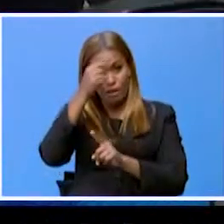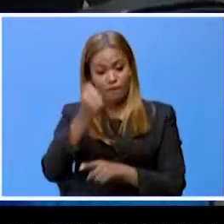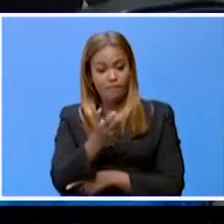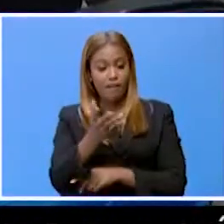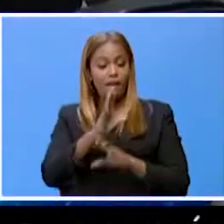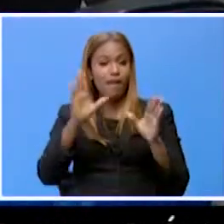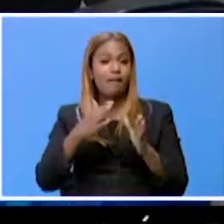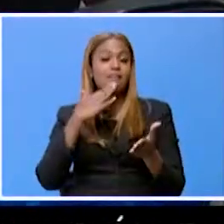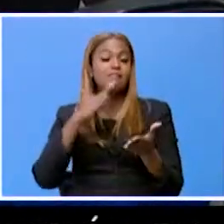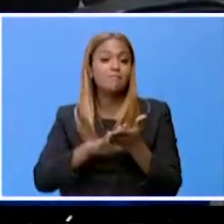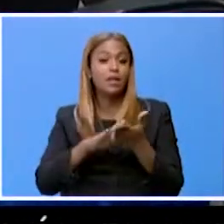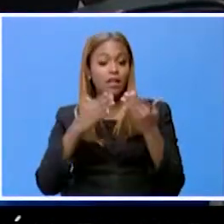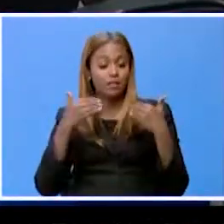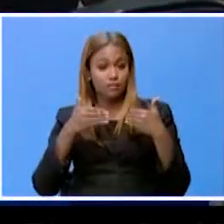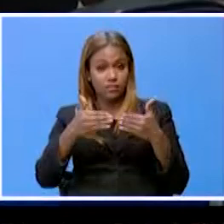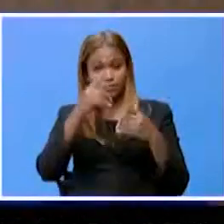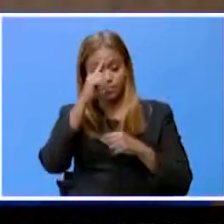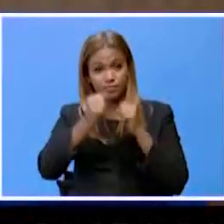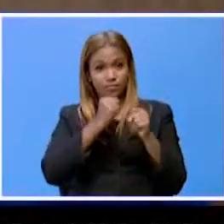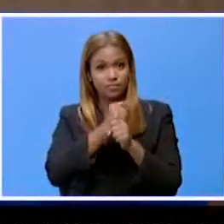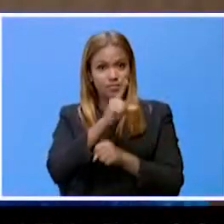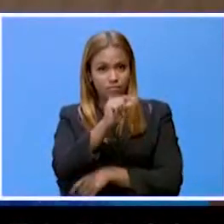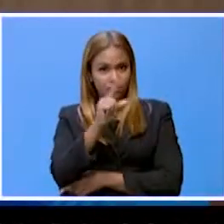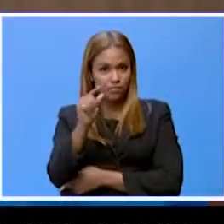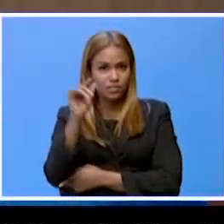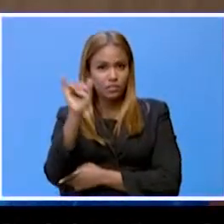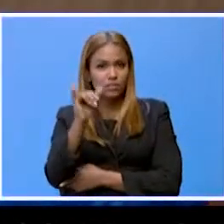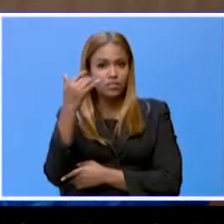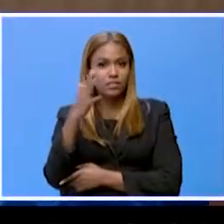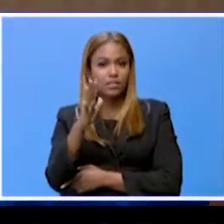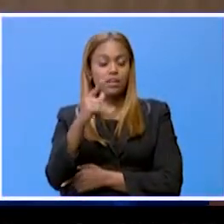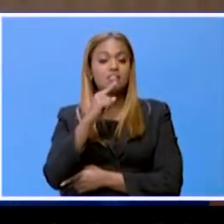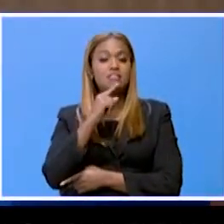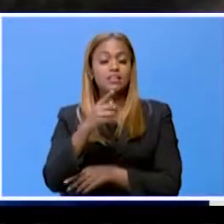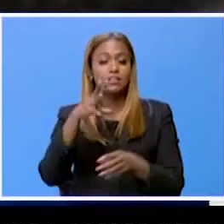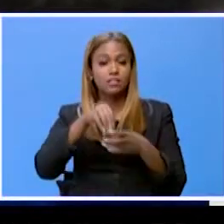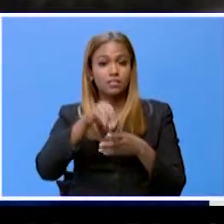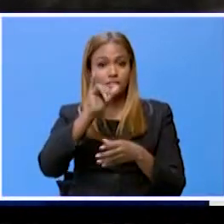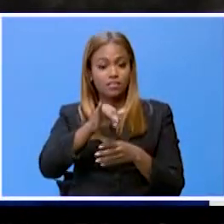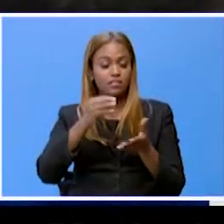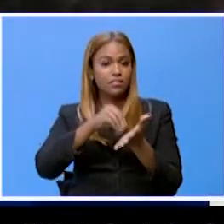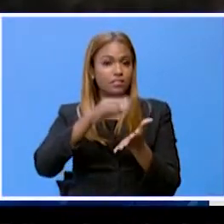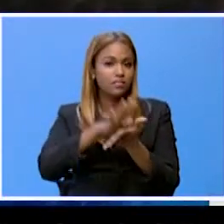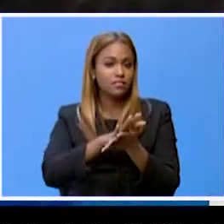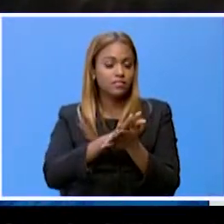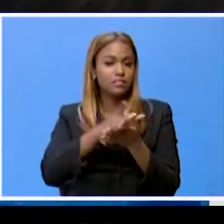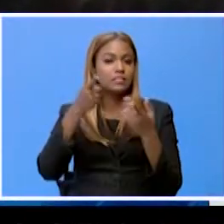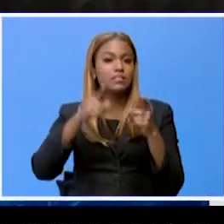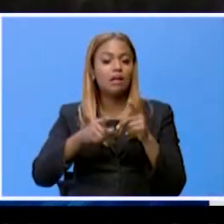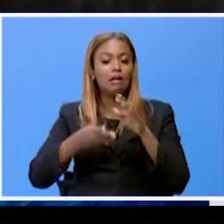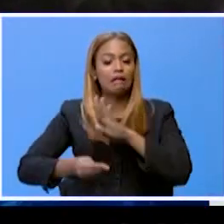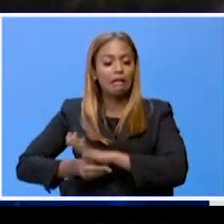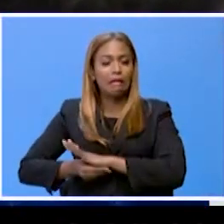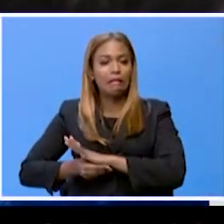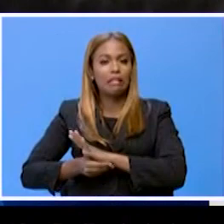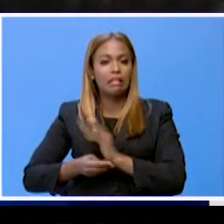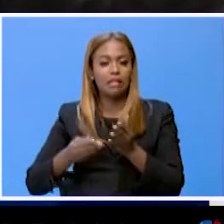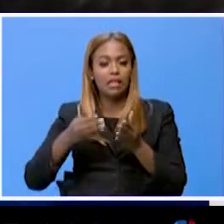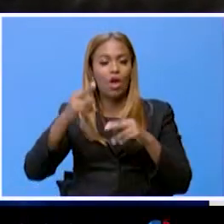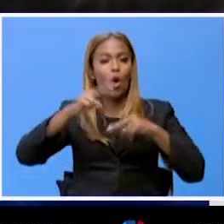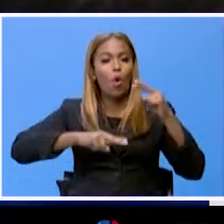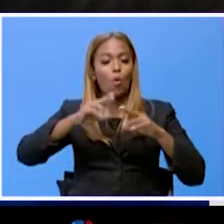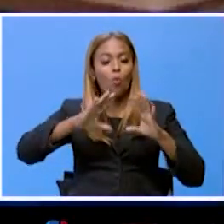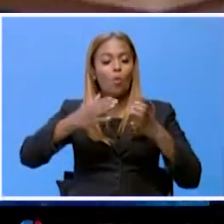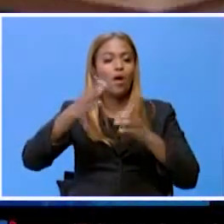casos de corrupción en curso durante el 2020 y que fueron resaltados en el reporte, está el de los sobornos de la constructora